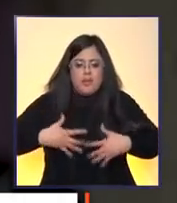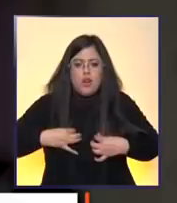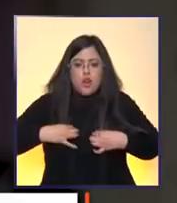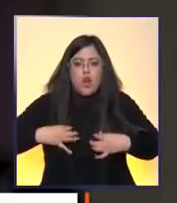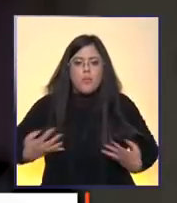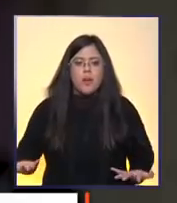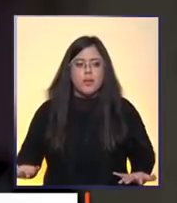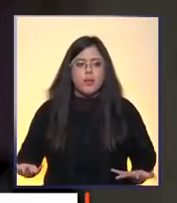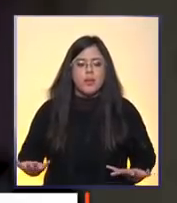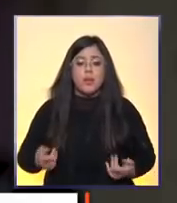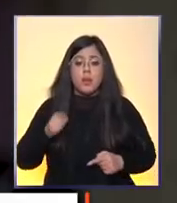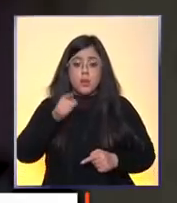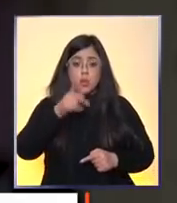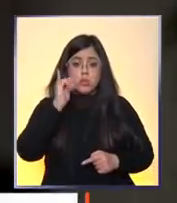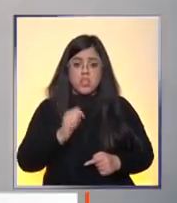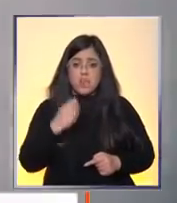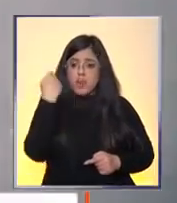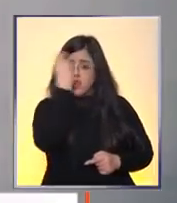¿Tú te maquillas siempre así?